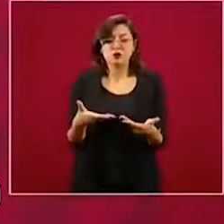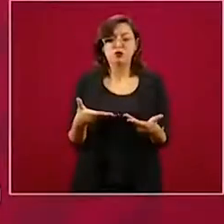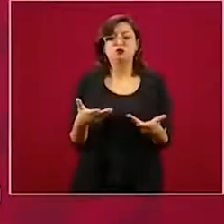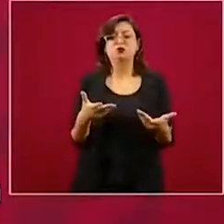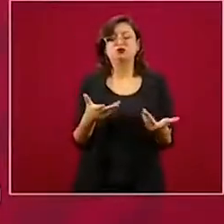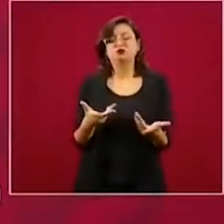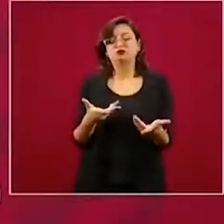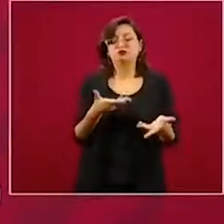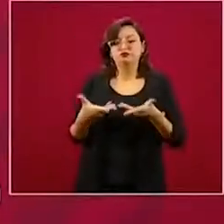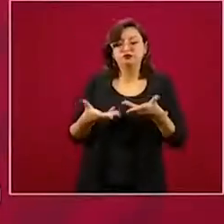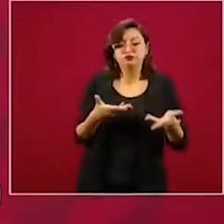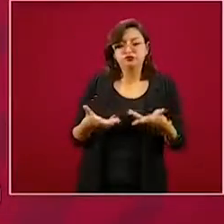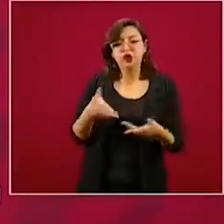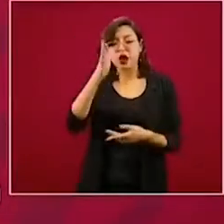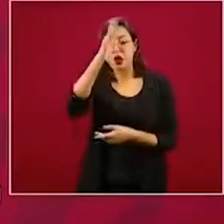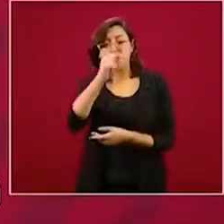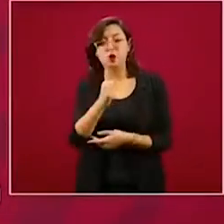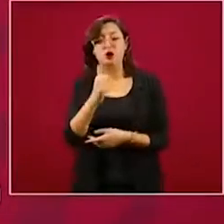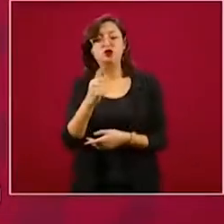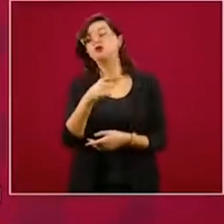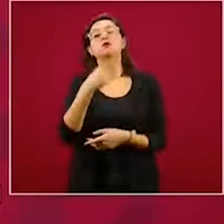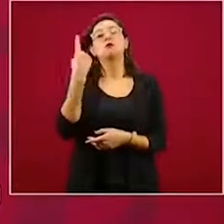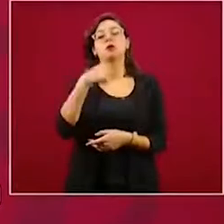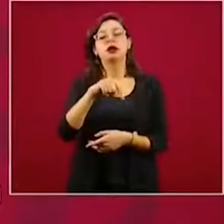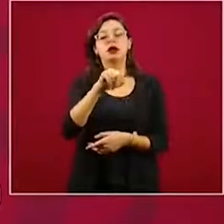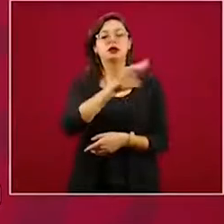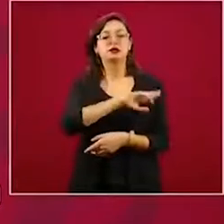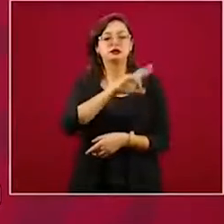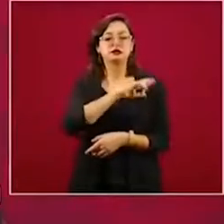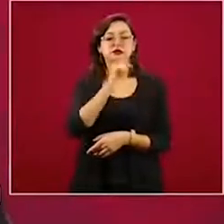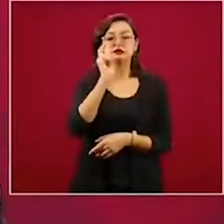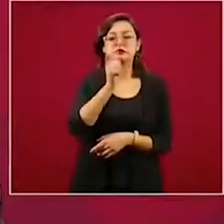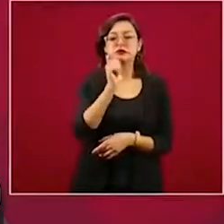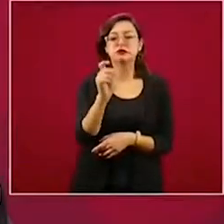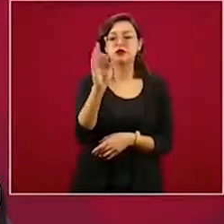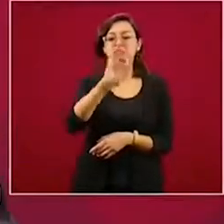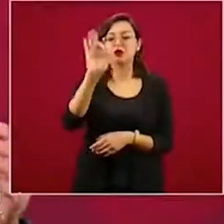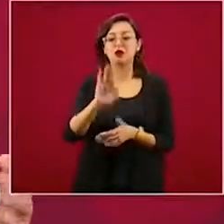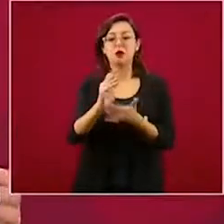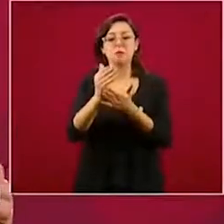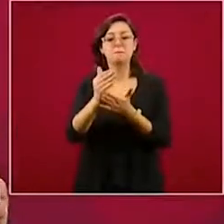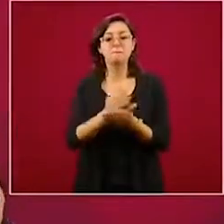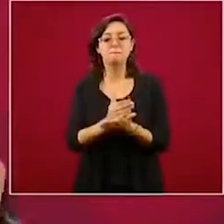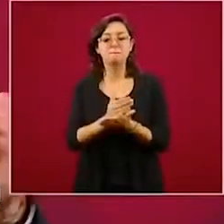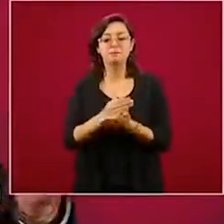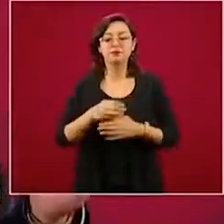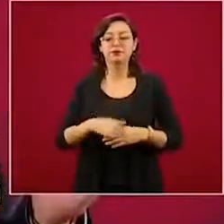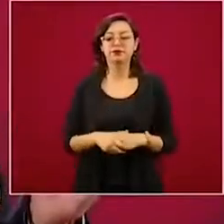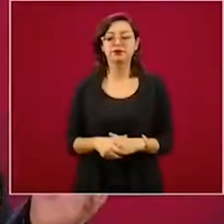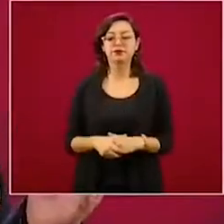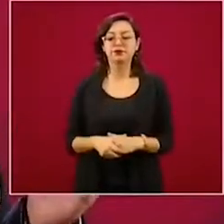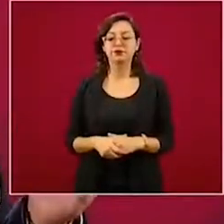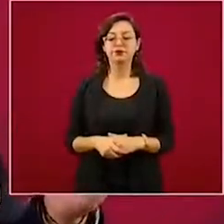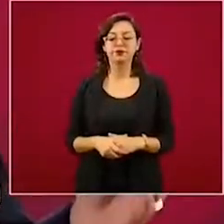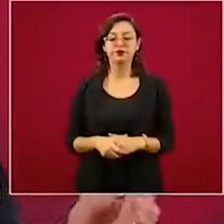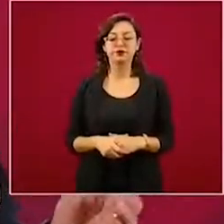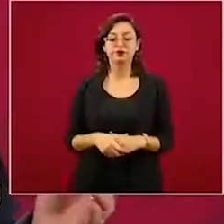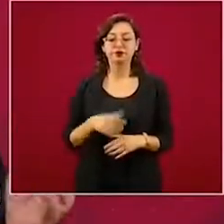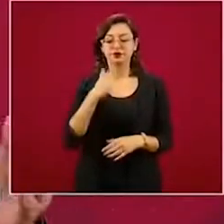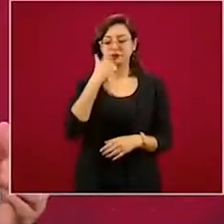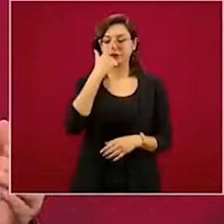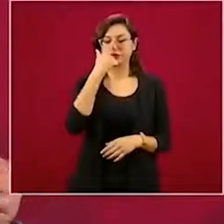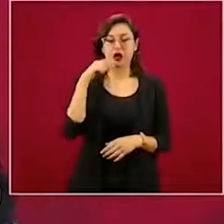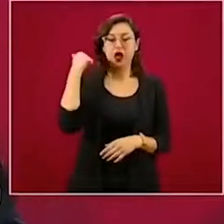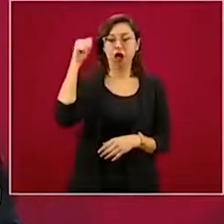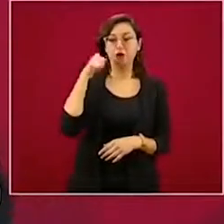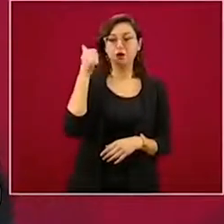reducción a esas colegiaturas? Y en promedio las colegiaturas en estos meses de